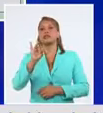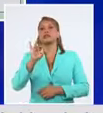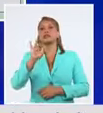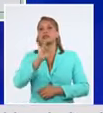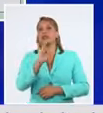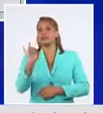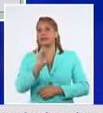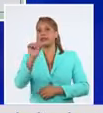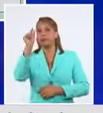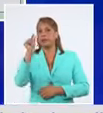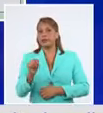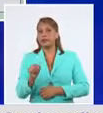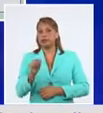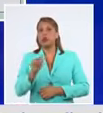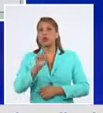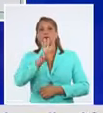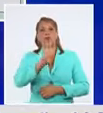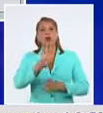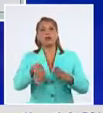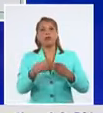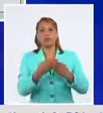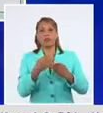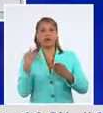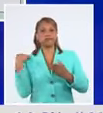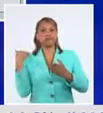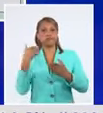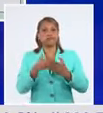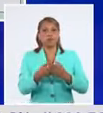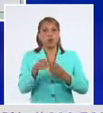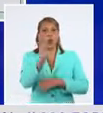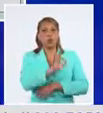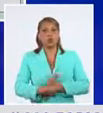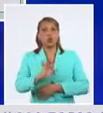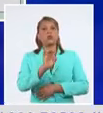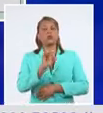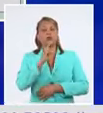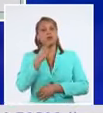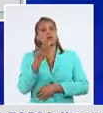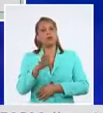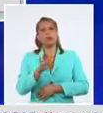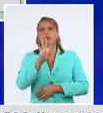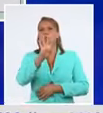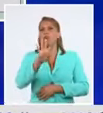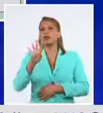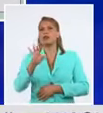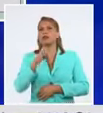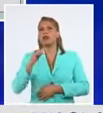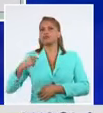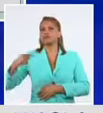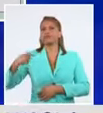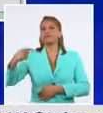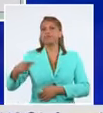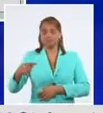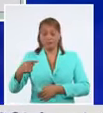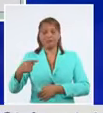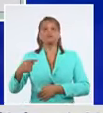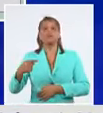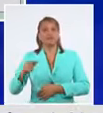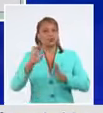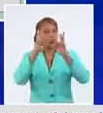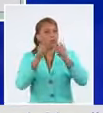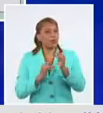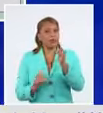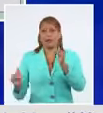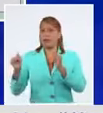personas en estos cuatro primeros días y un promedio de 44 diarios, que es todavía muy